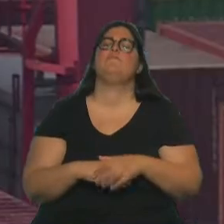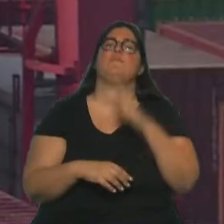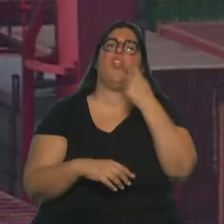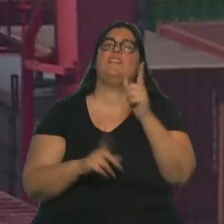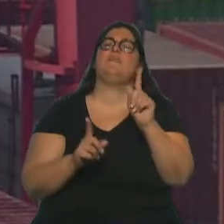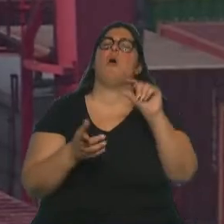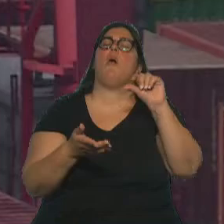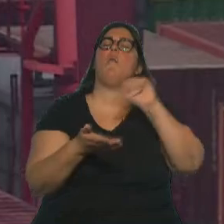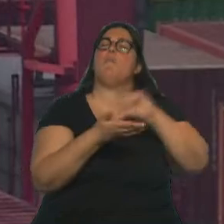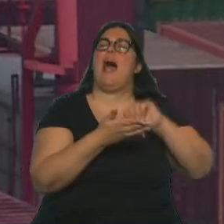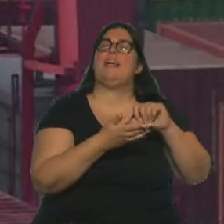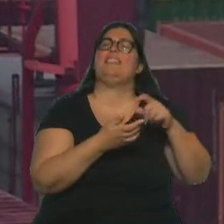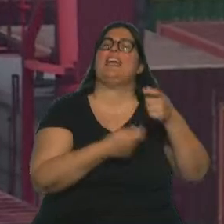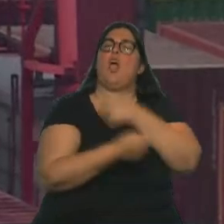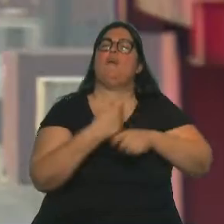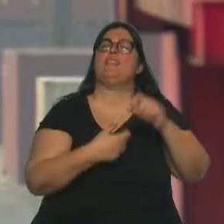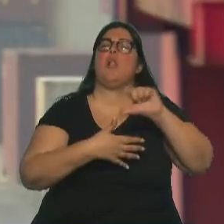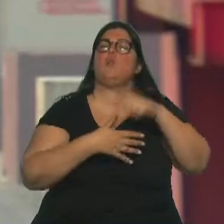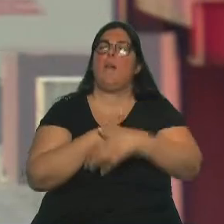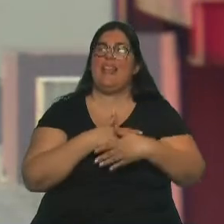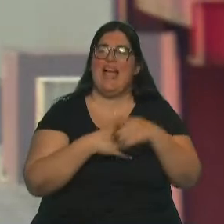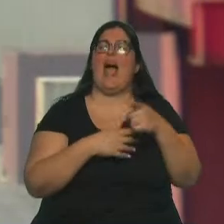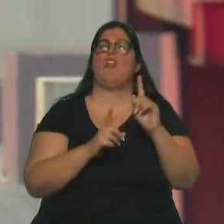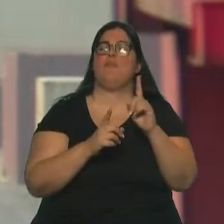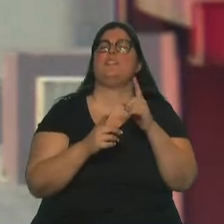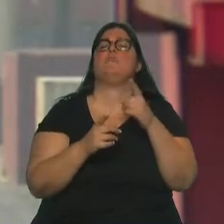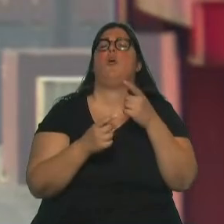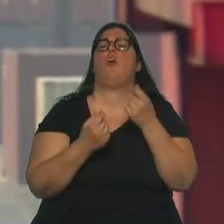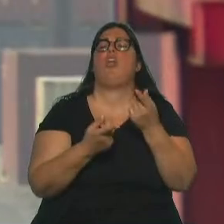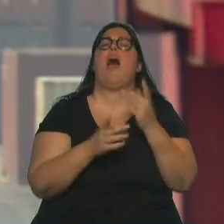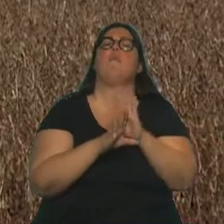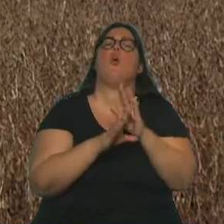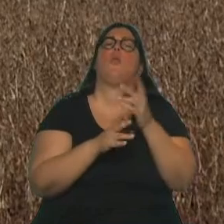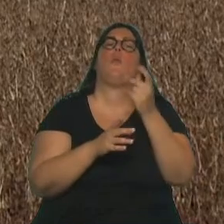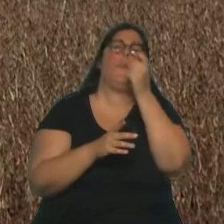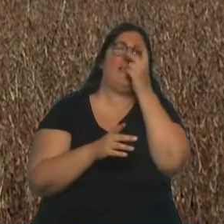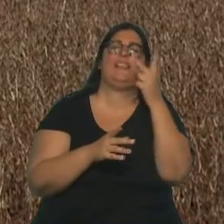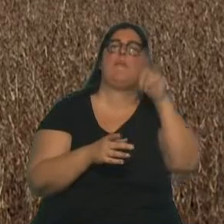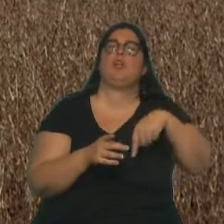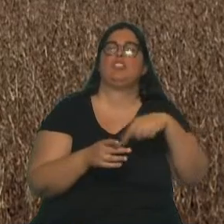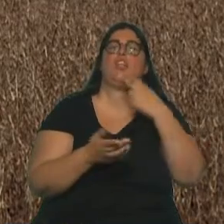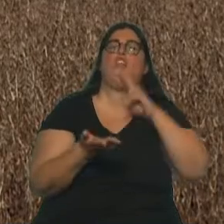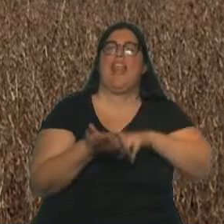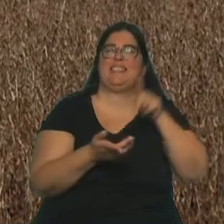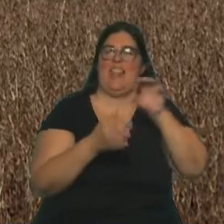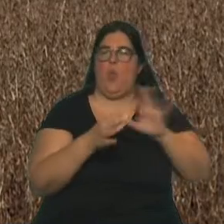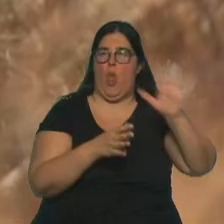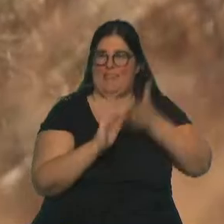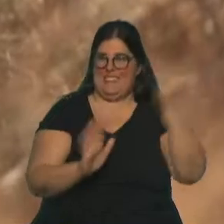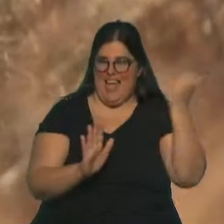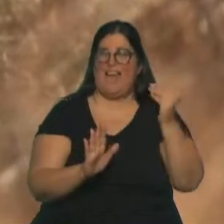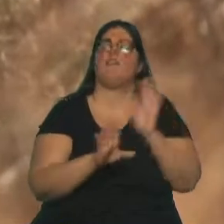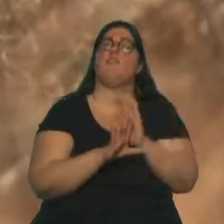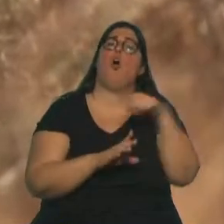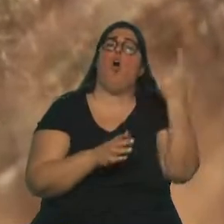integran el bloque comercial sudamericano el 93% de los aranceles de la Unión Europea y un tratamiento preferencial para el 7% de